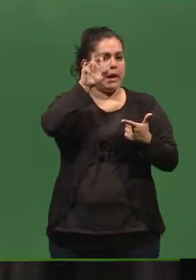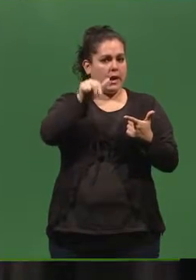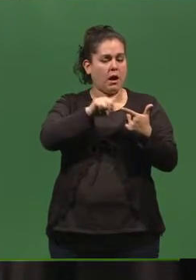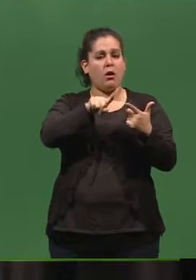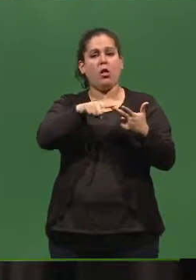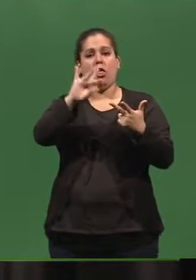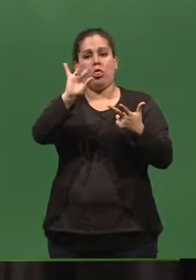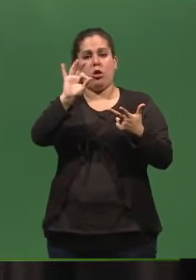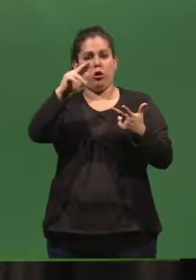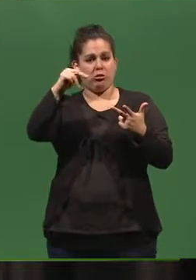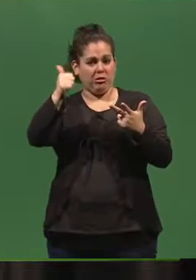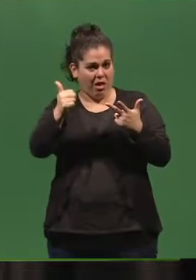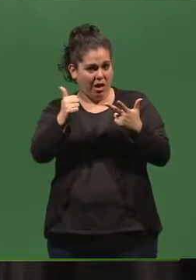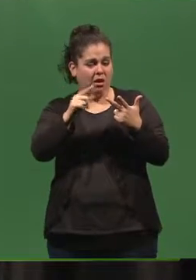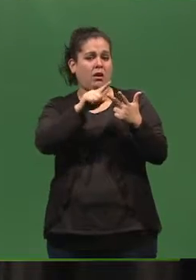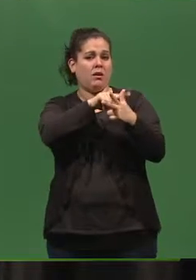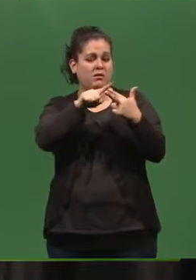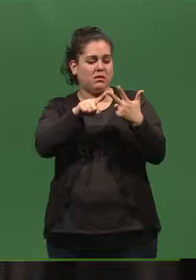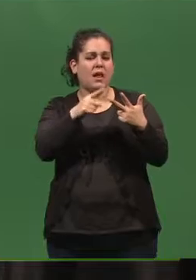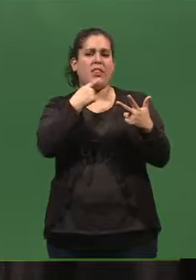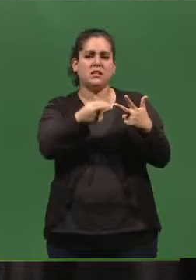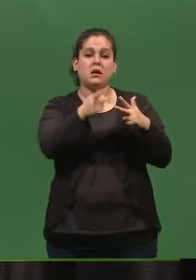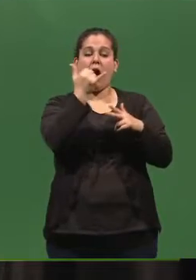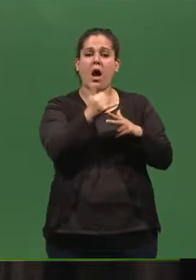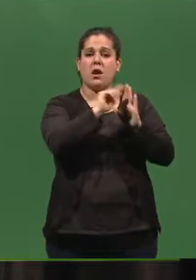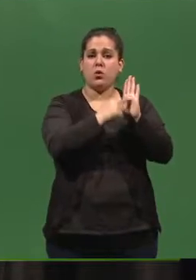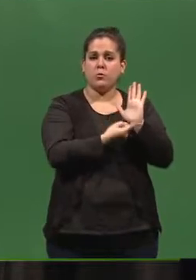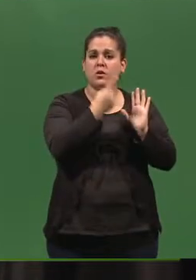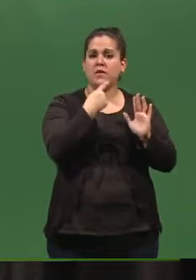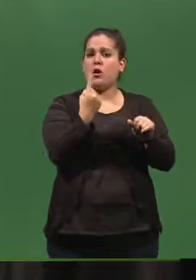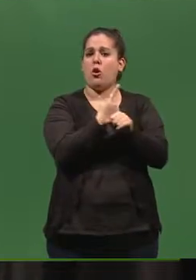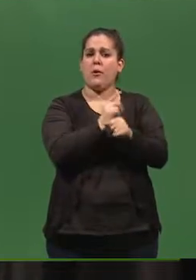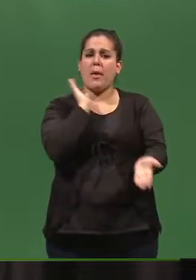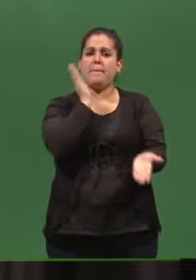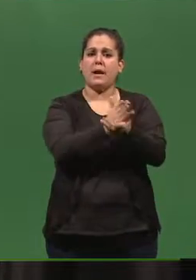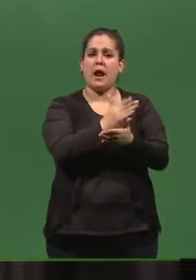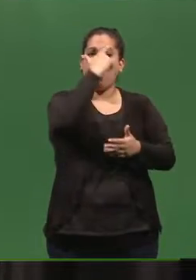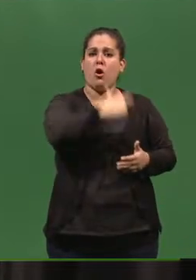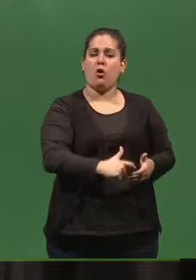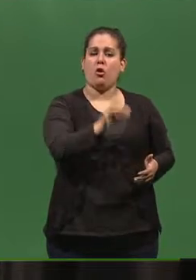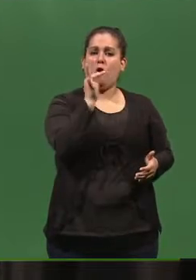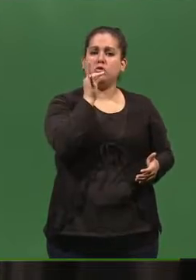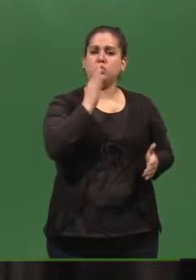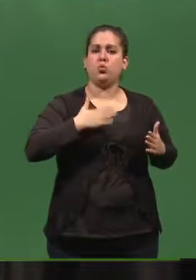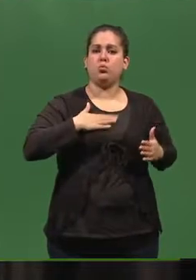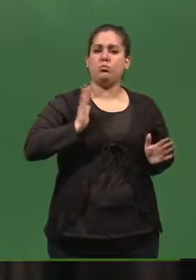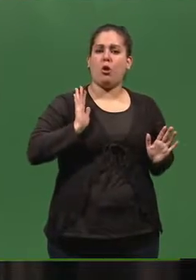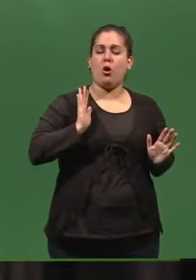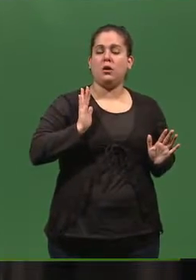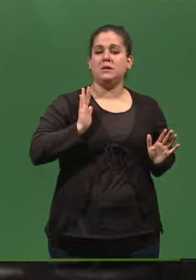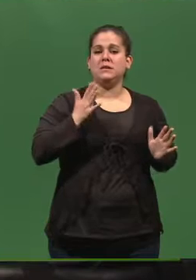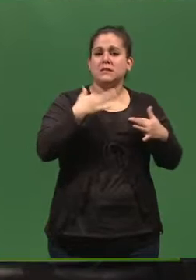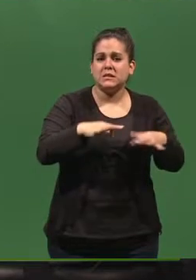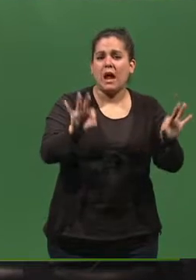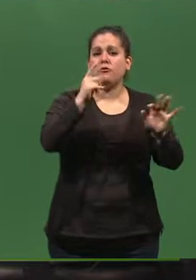Victoria Donda, donde se acordaron algunos puntos, como por ejemplo que no se podía penalizar la tenencia para consumo, salvo la tenencia, digamos, de alguna sustancia